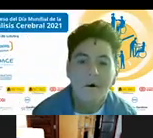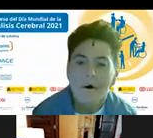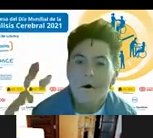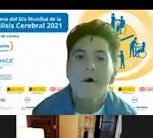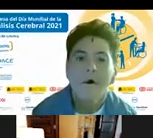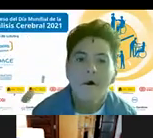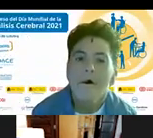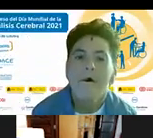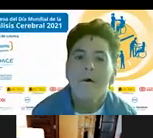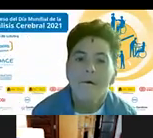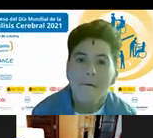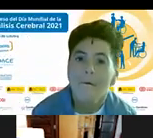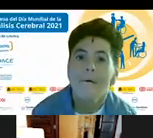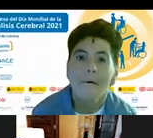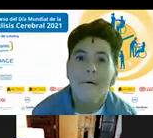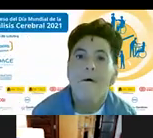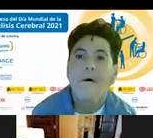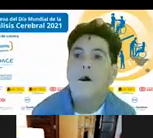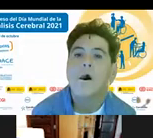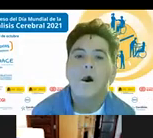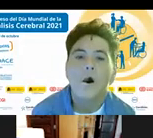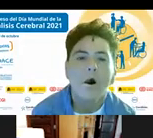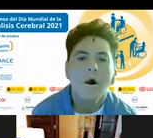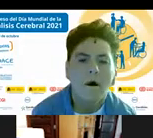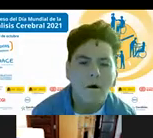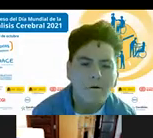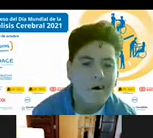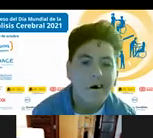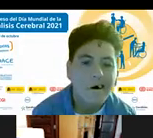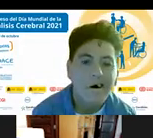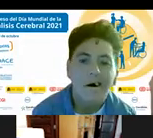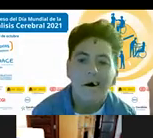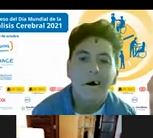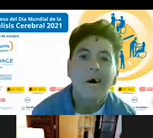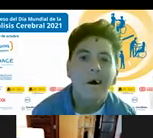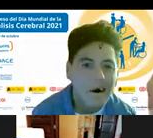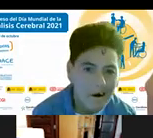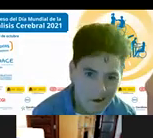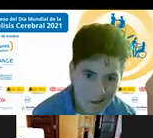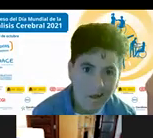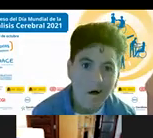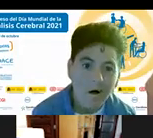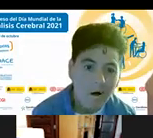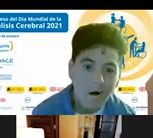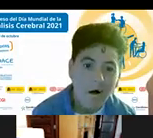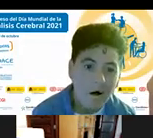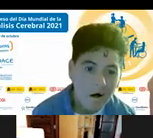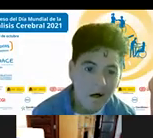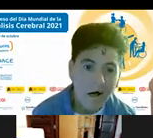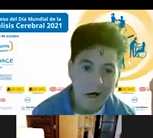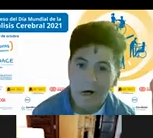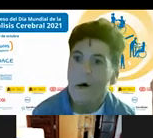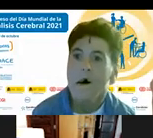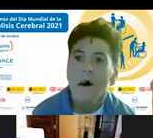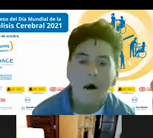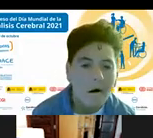Pues a ver si podemos escucharlo en la medida de lo posible. Conchi es una mujer, como os decía, con grandes necesidades de apoyo, tanto a